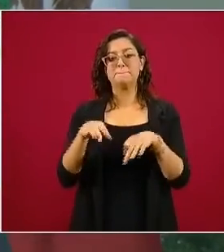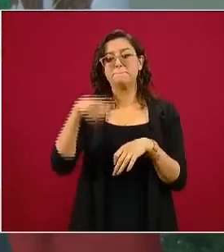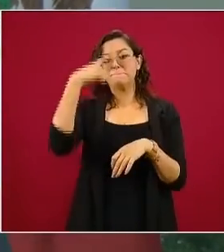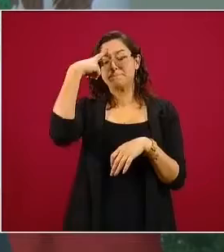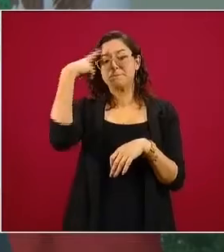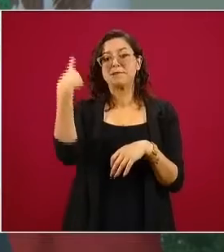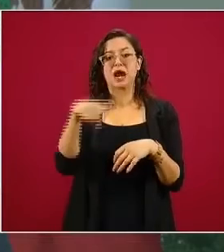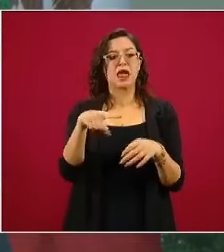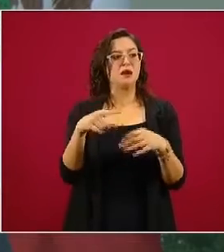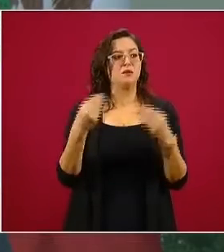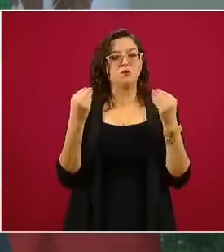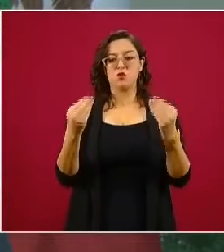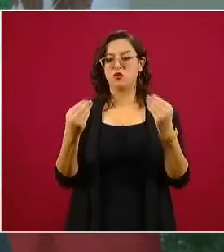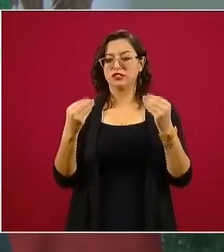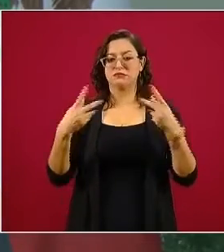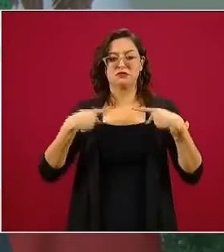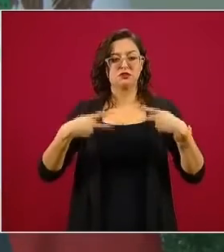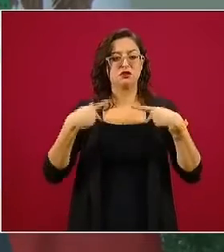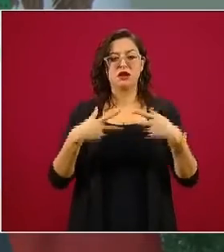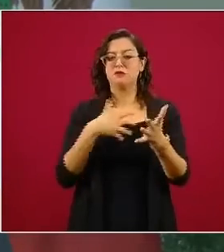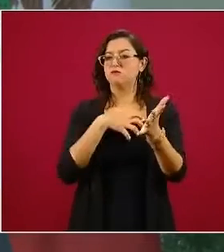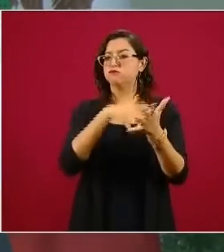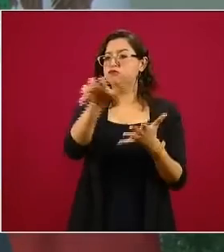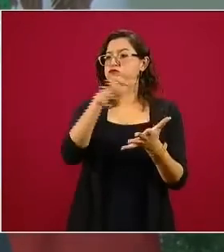incontables, millares de vidas.